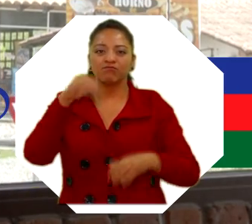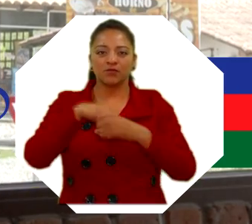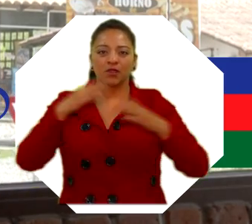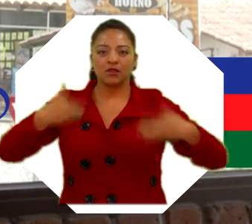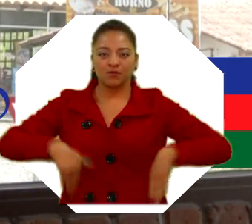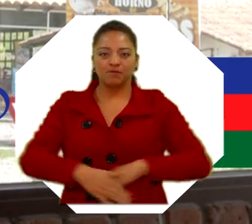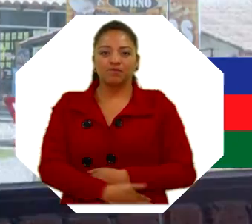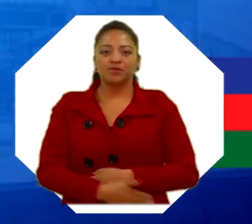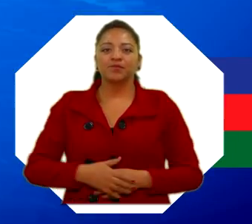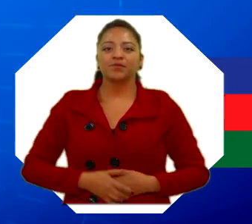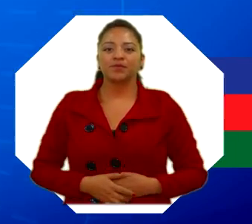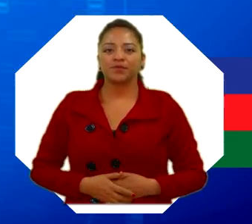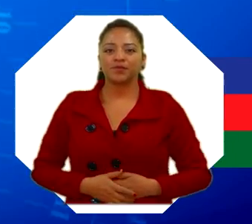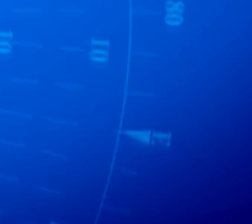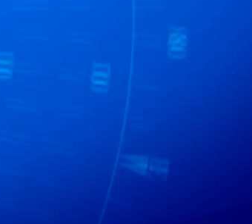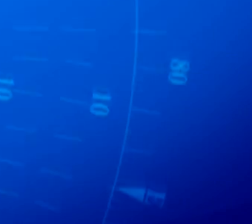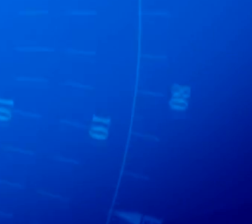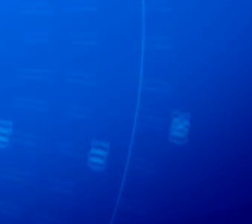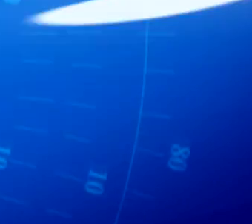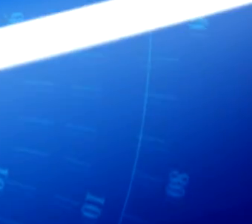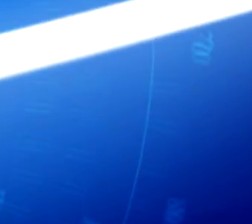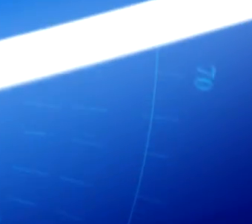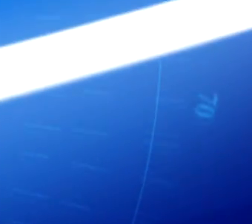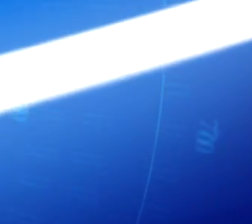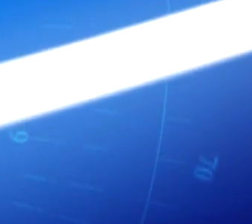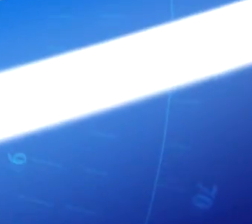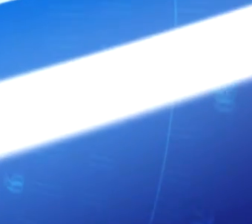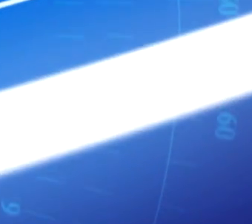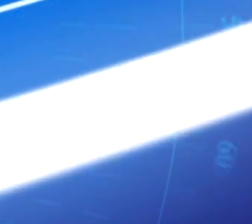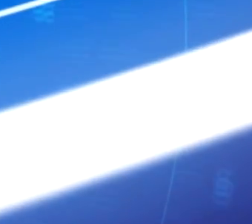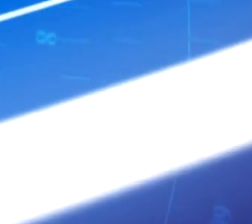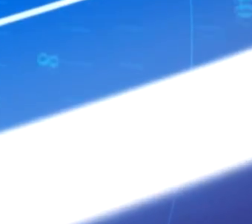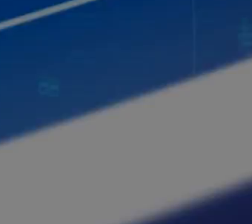que tenemos aquí en la zona. Juntos caminamos. Batalla Tulipán.